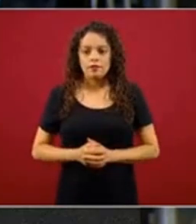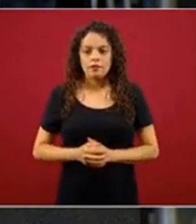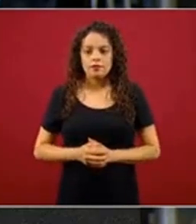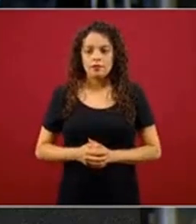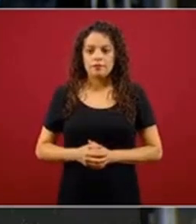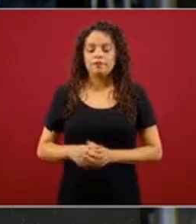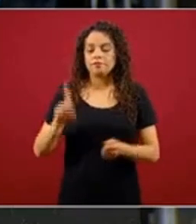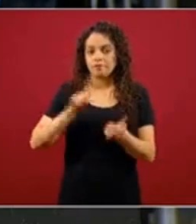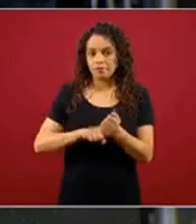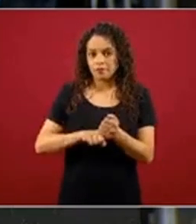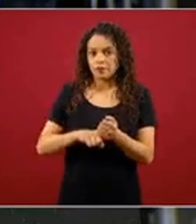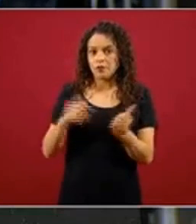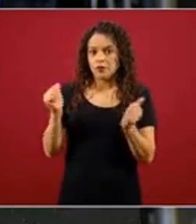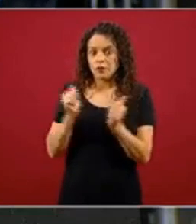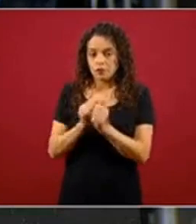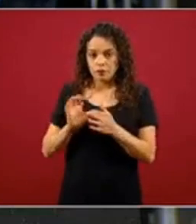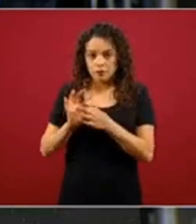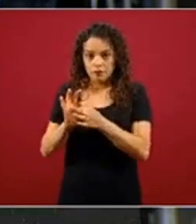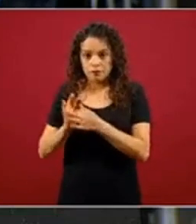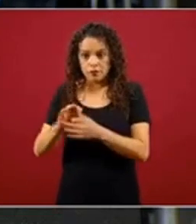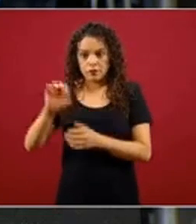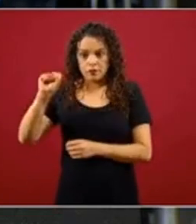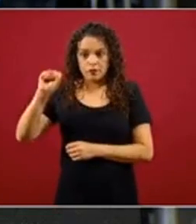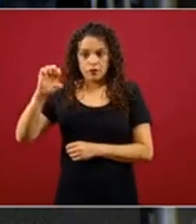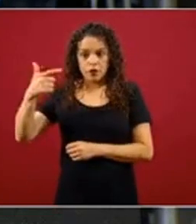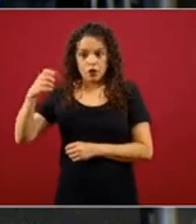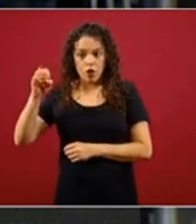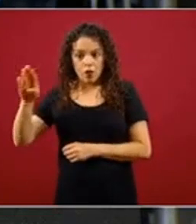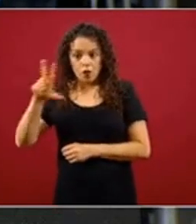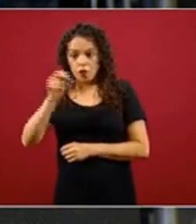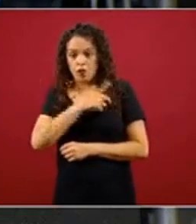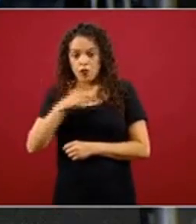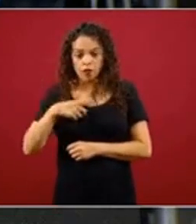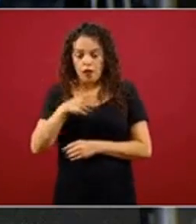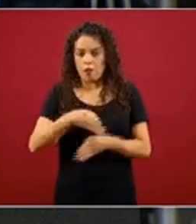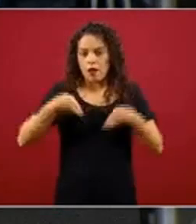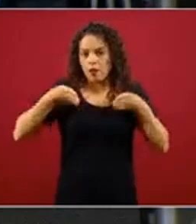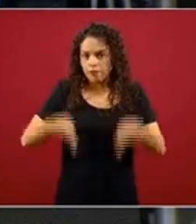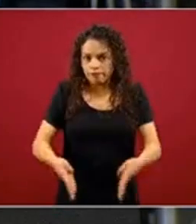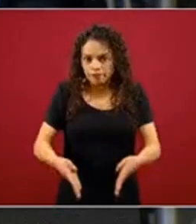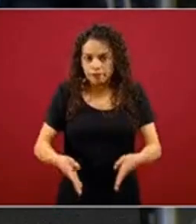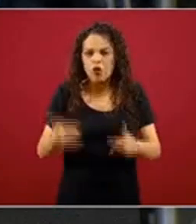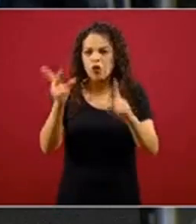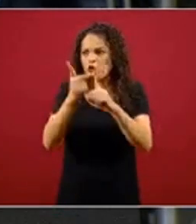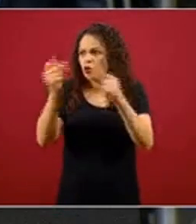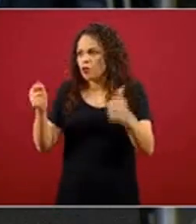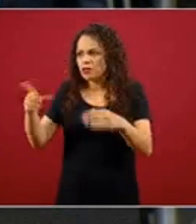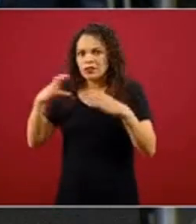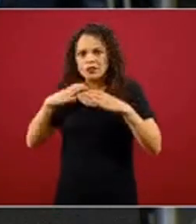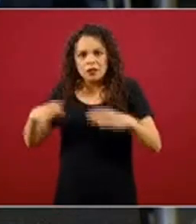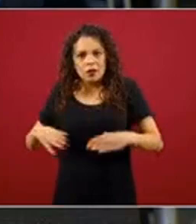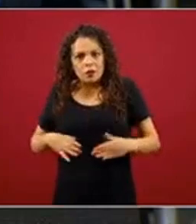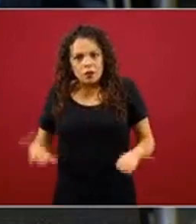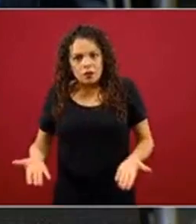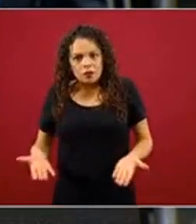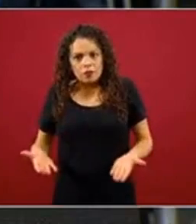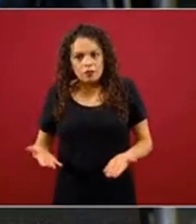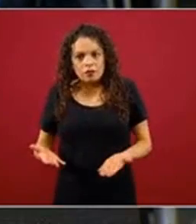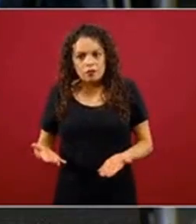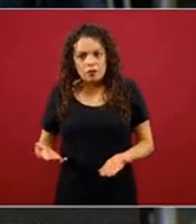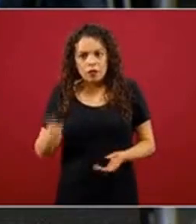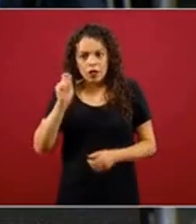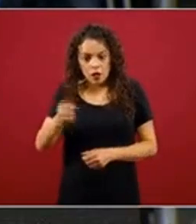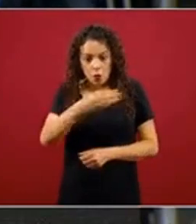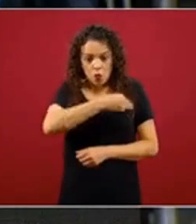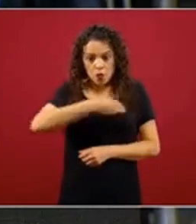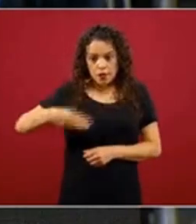deben sepultar, sino están en forenses municipales, están en morgues municipales,